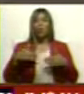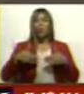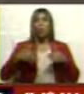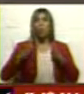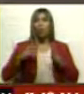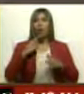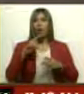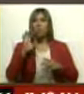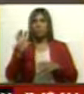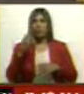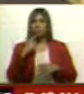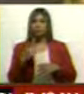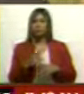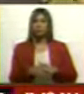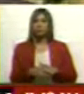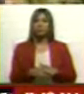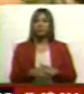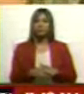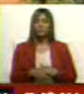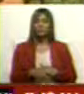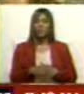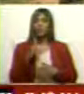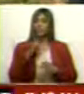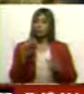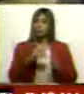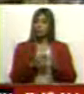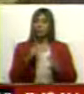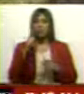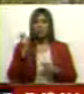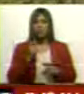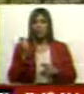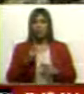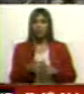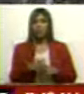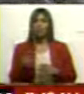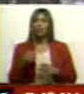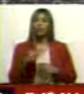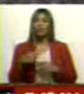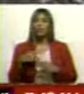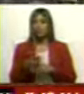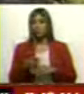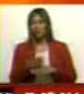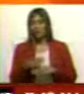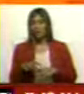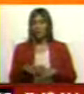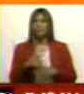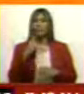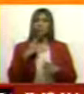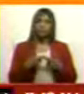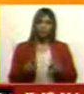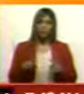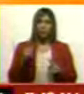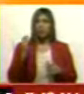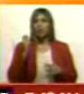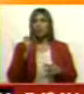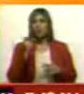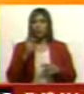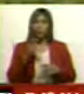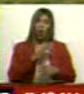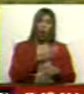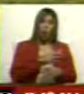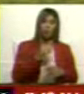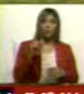que mayoritariamente está constituido por diputados de la Revolución, bueno, inclusive diputados